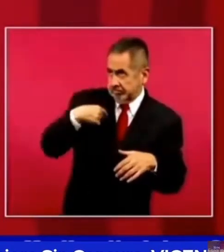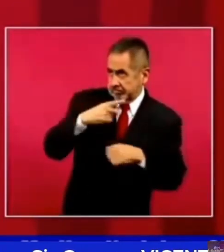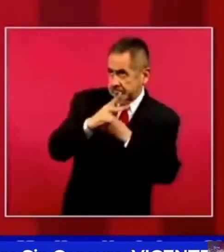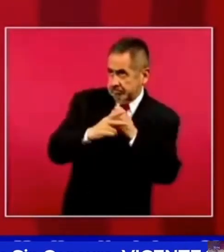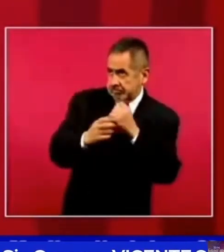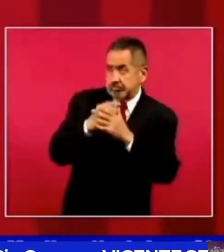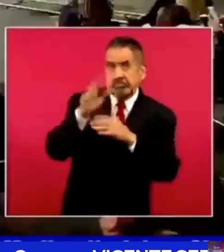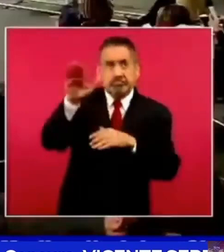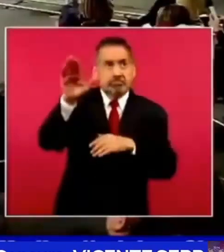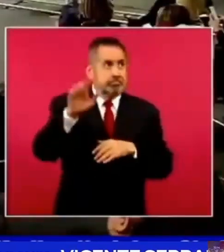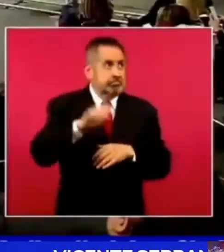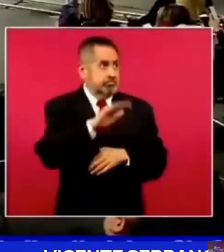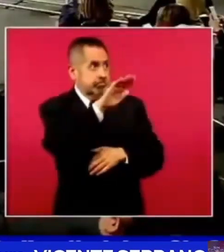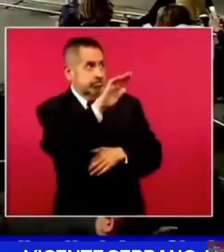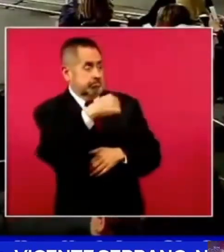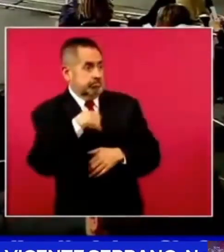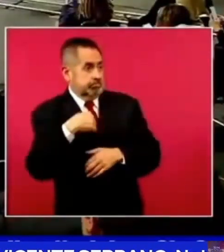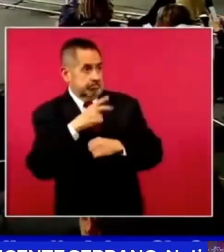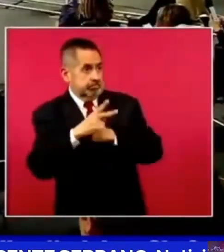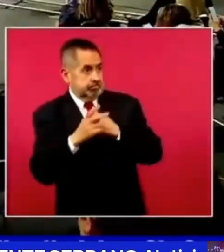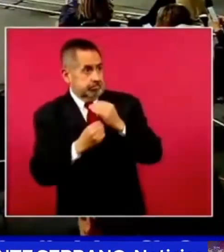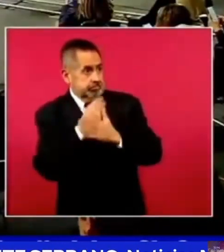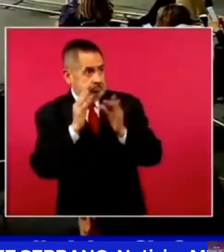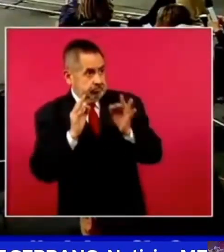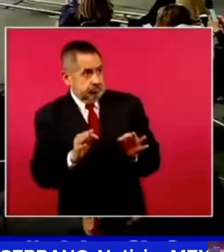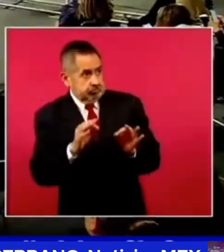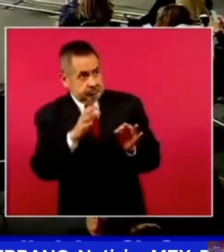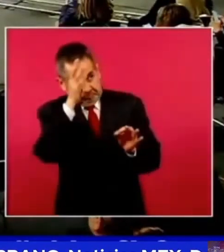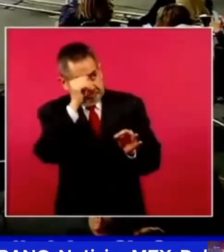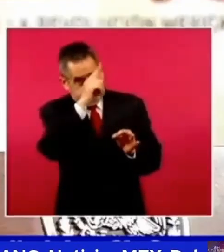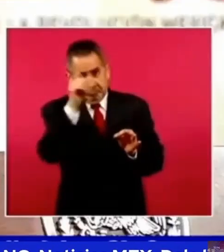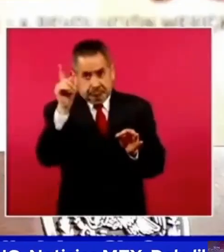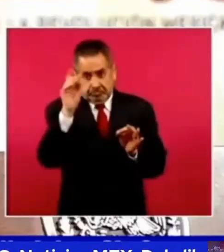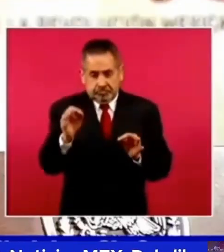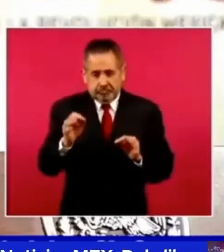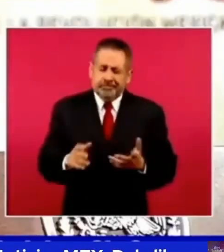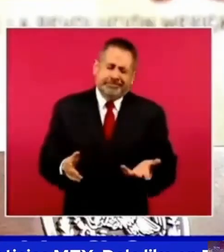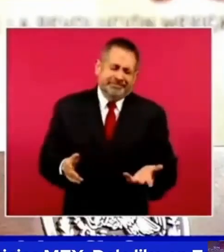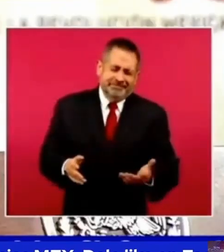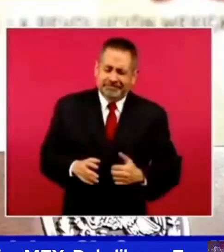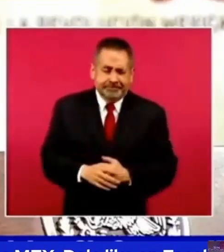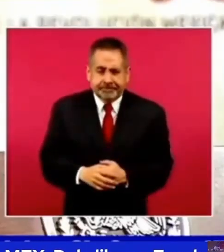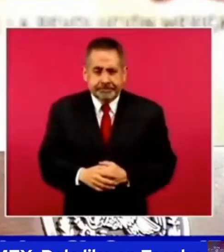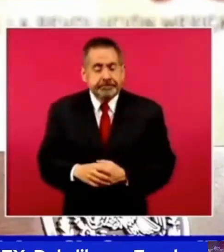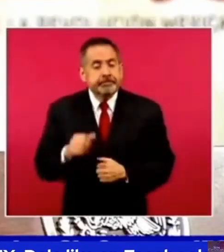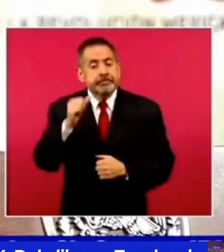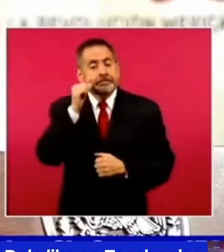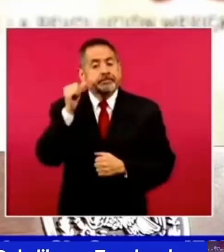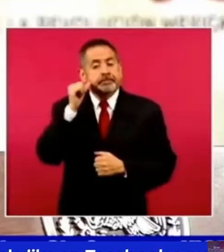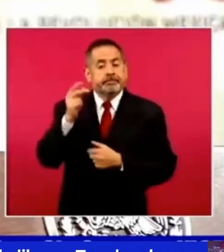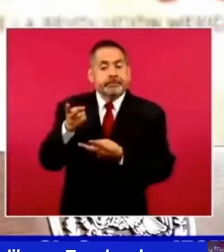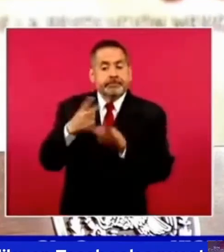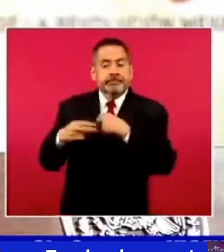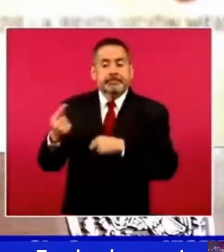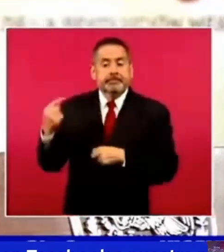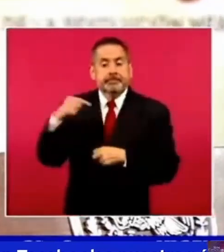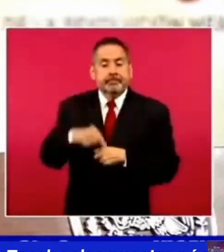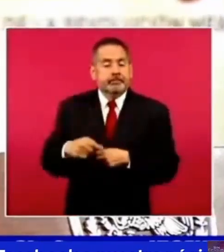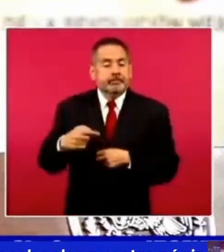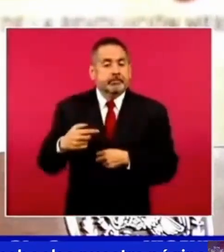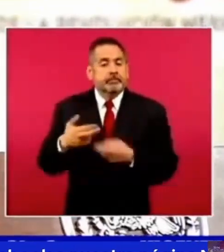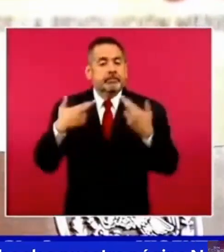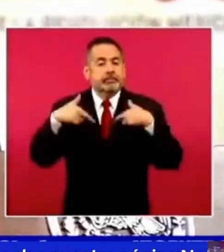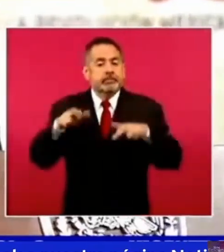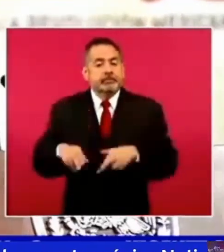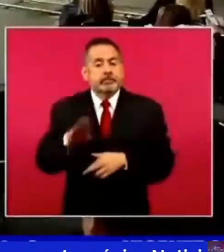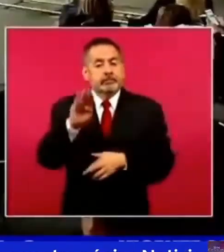en el extranjero. Ayer que vino el representante del presidente